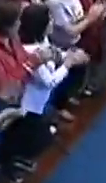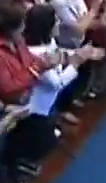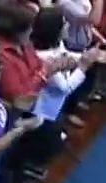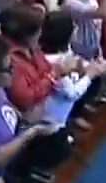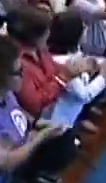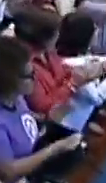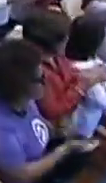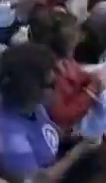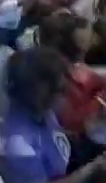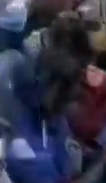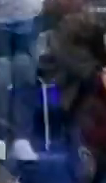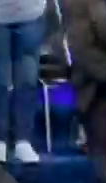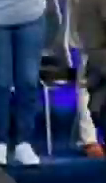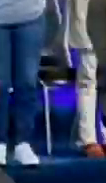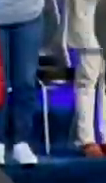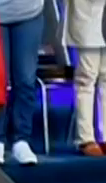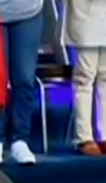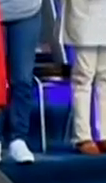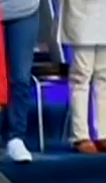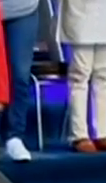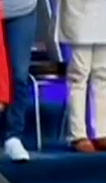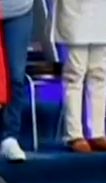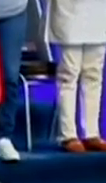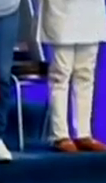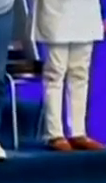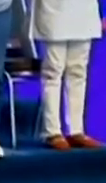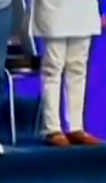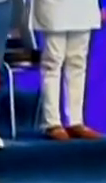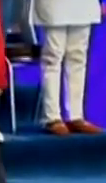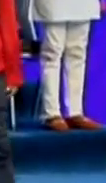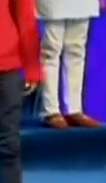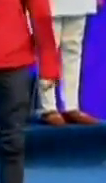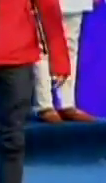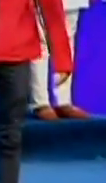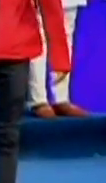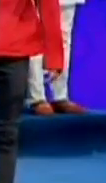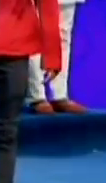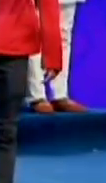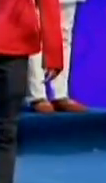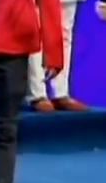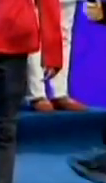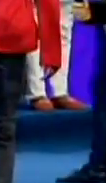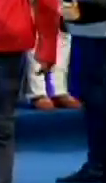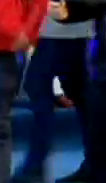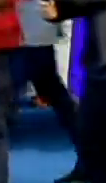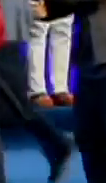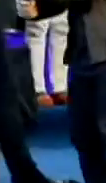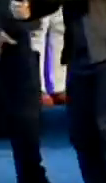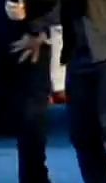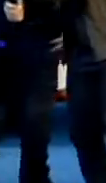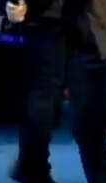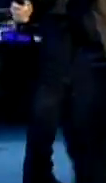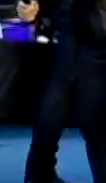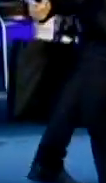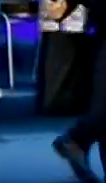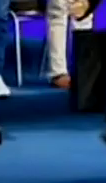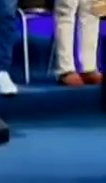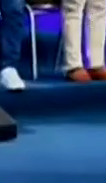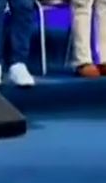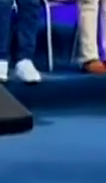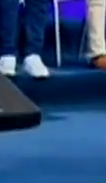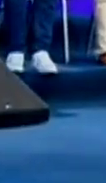el presidente de la República Bolivariana de Venezuela, Nicolás Maduro Moros, para dirigir el lanzamiento de la gran misión